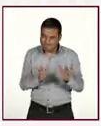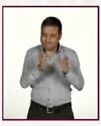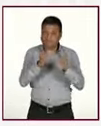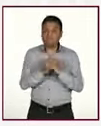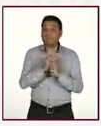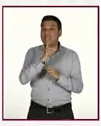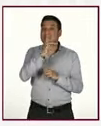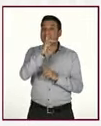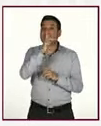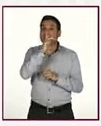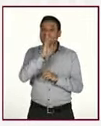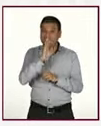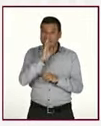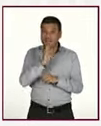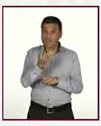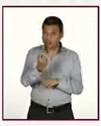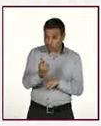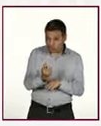muy importante en